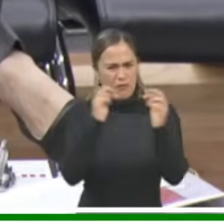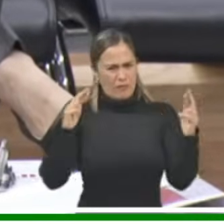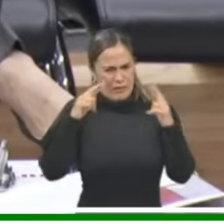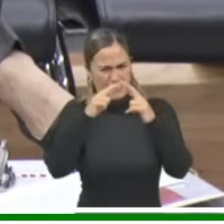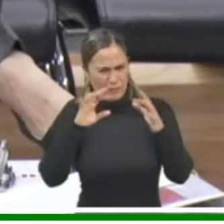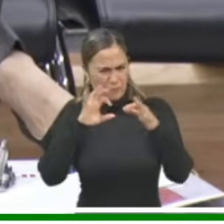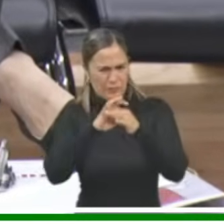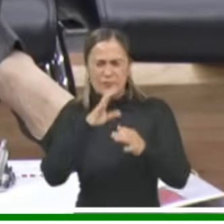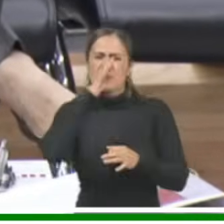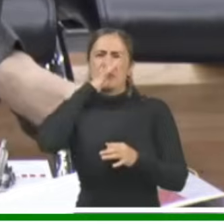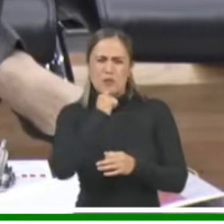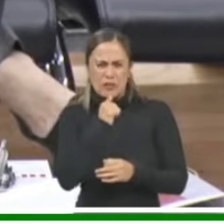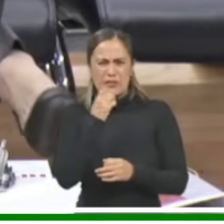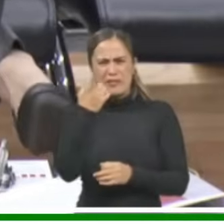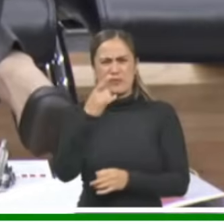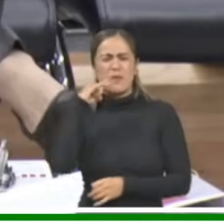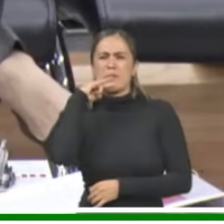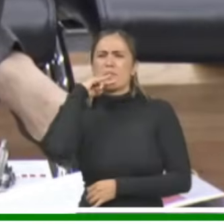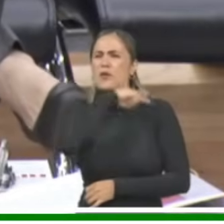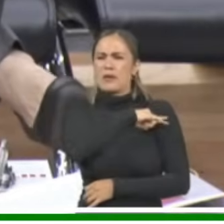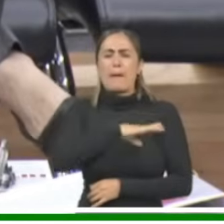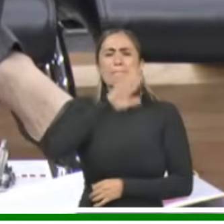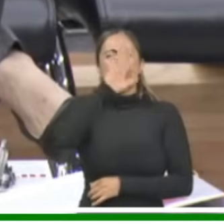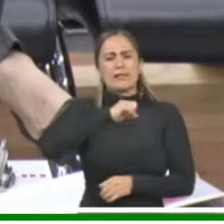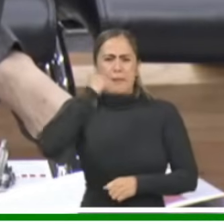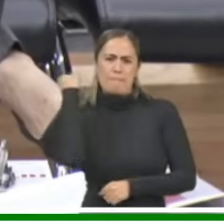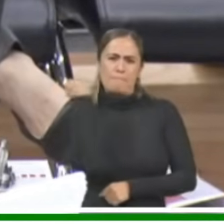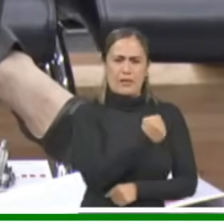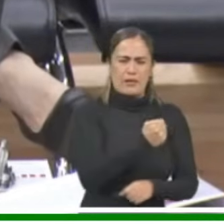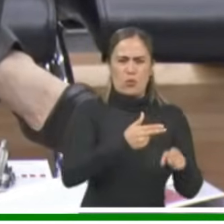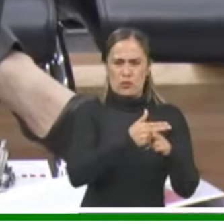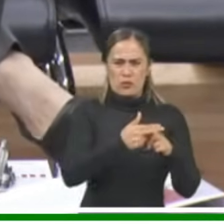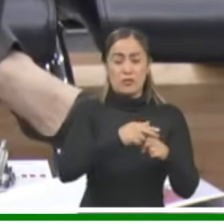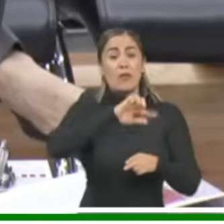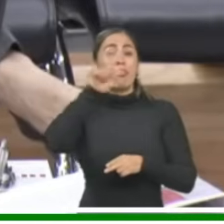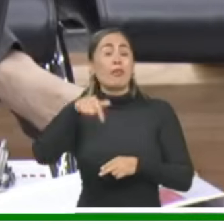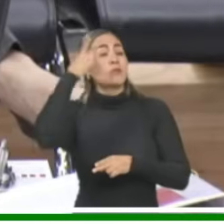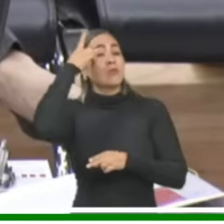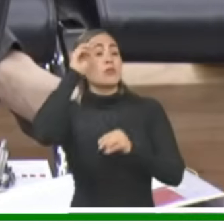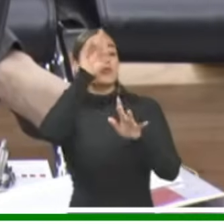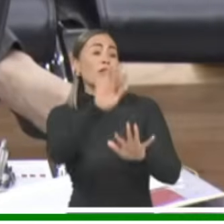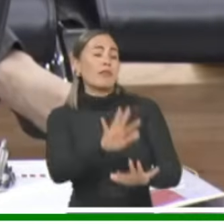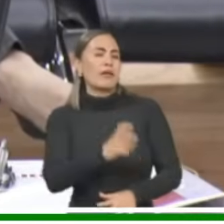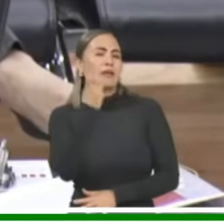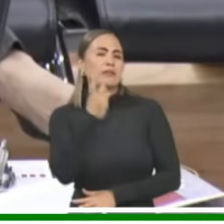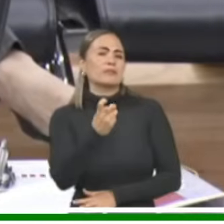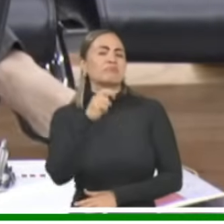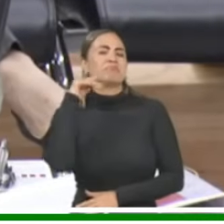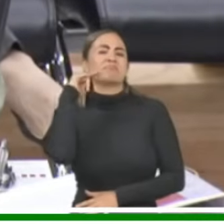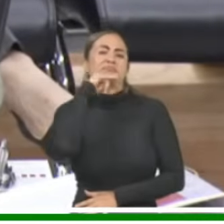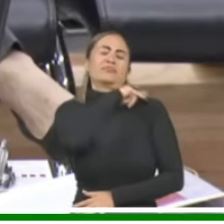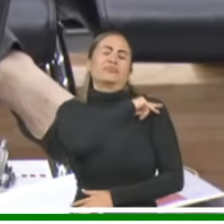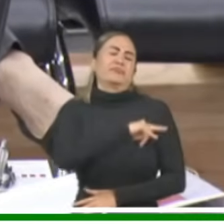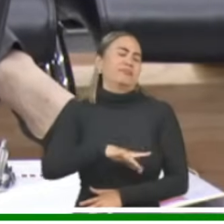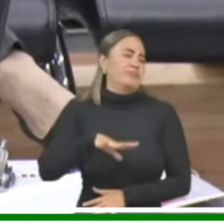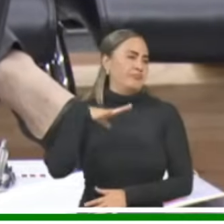de una hipocresía, que te apuñalan y luego te dan la bendición. Eso es de una hipocresía